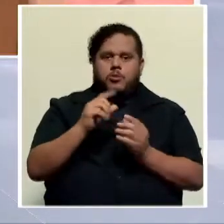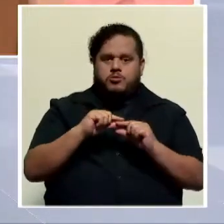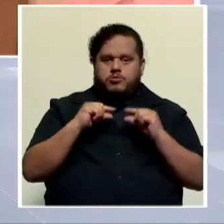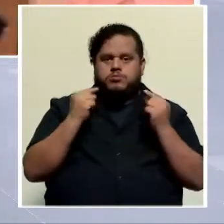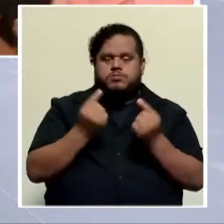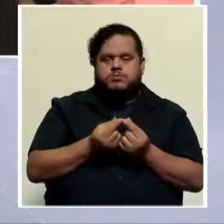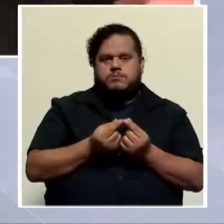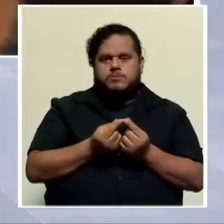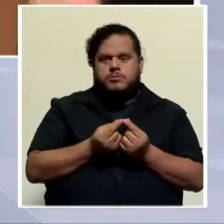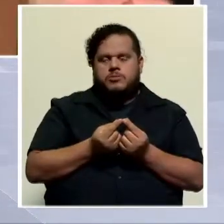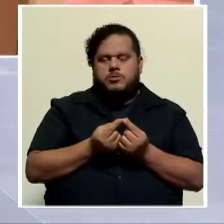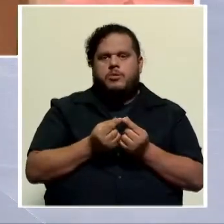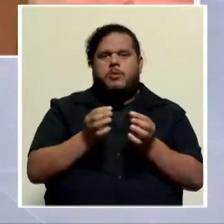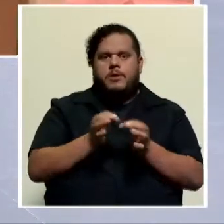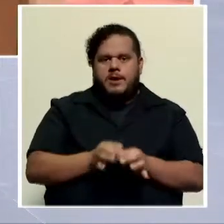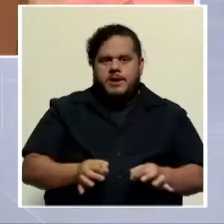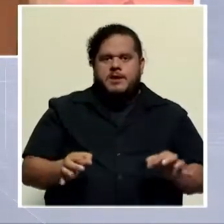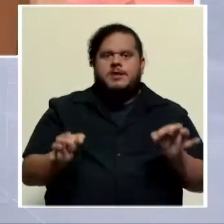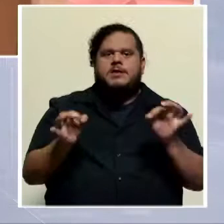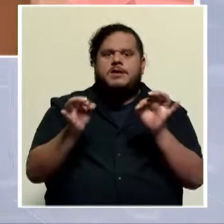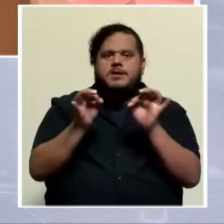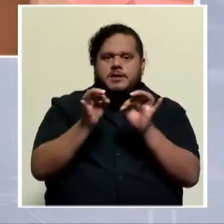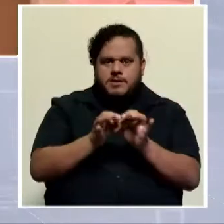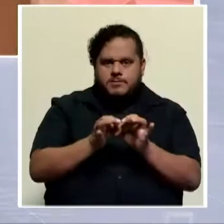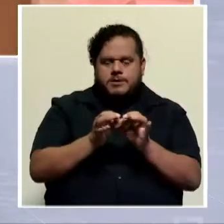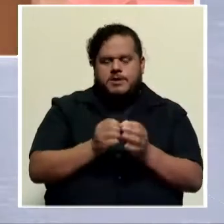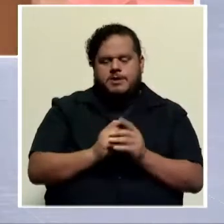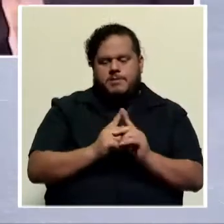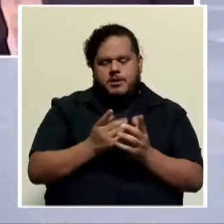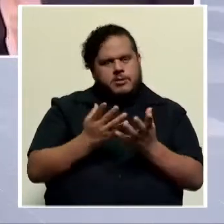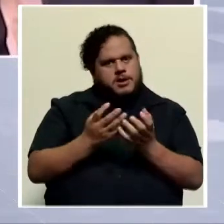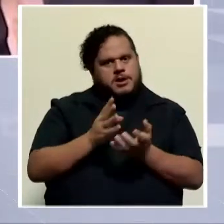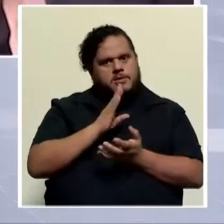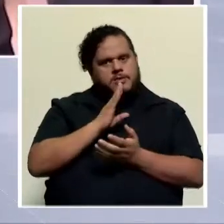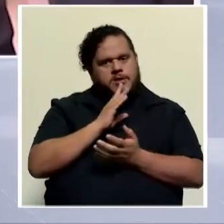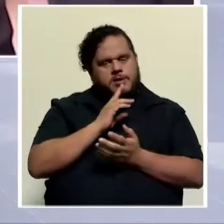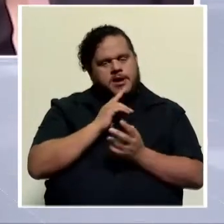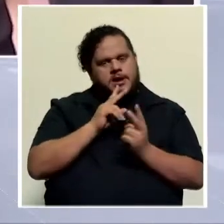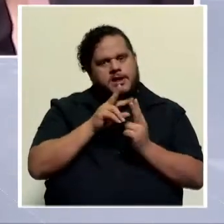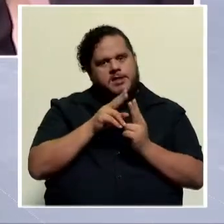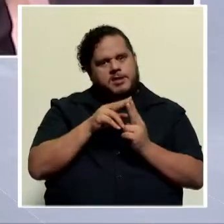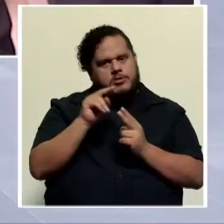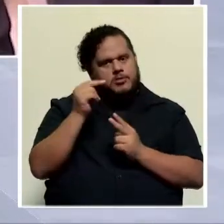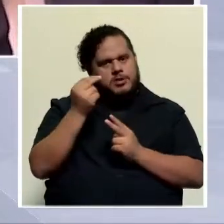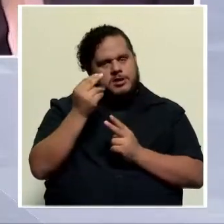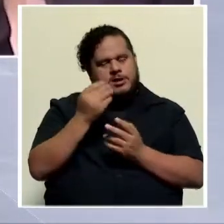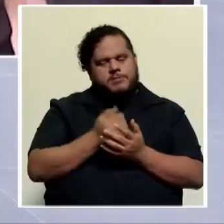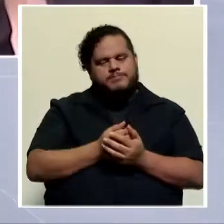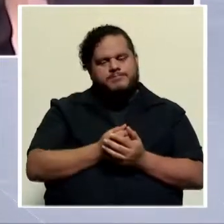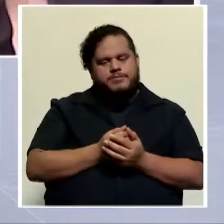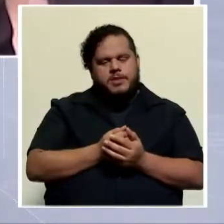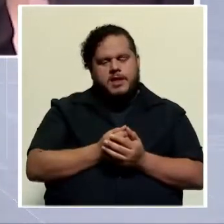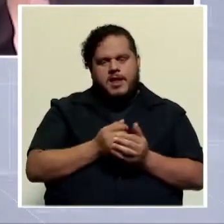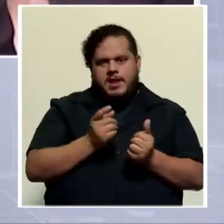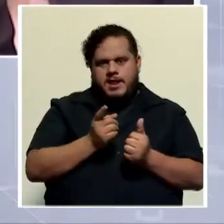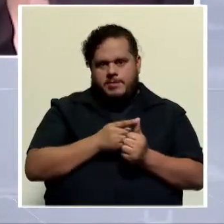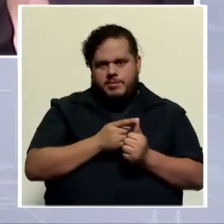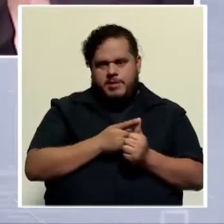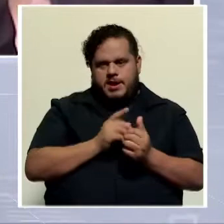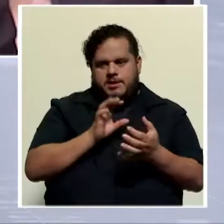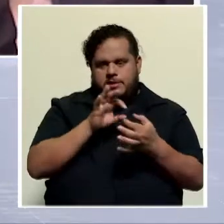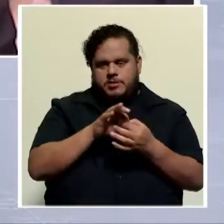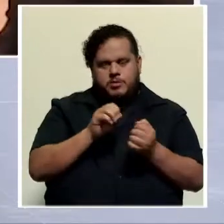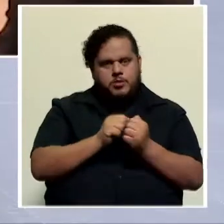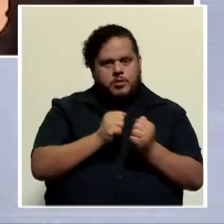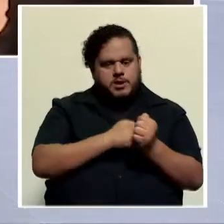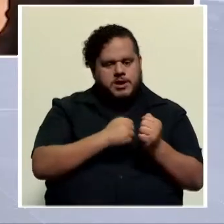grupo de peso pesado. Pero bueno, queríamos comentar esas dos noticias en particular. La primera, que tiene que ver con